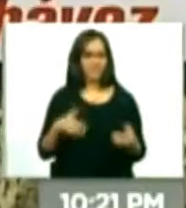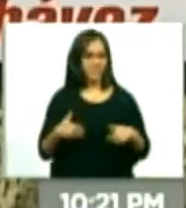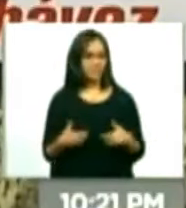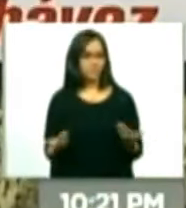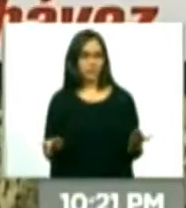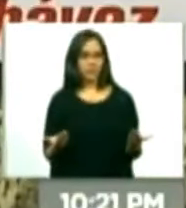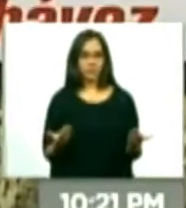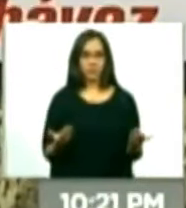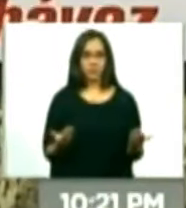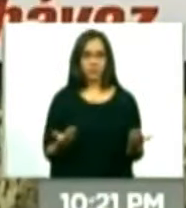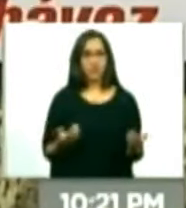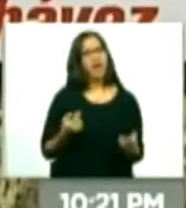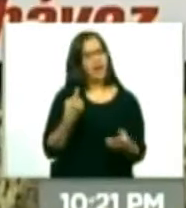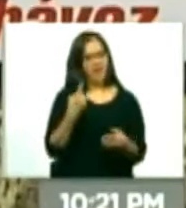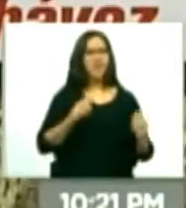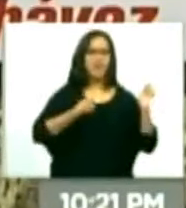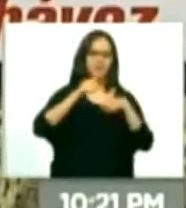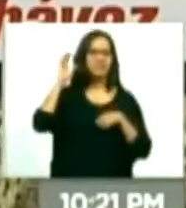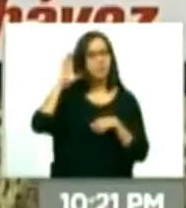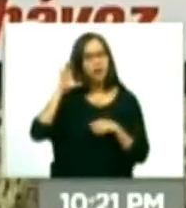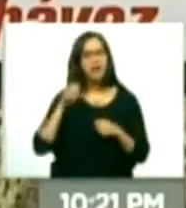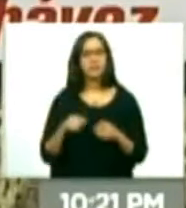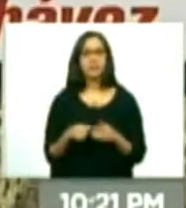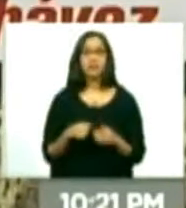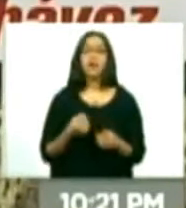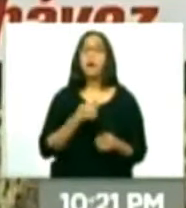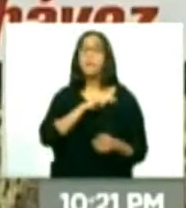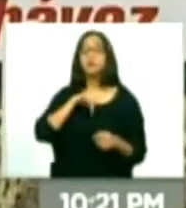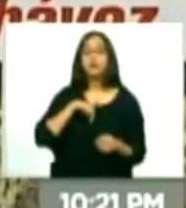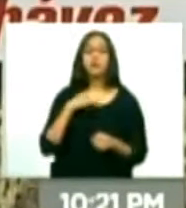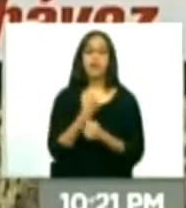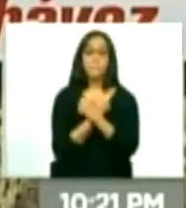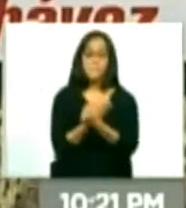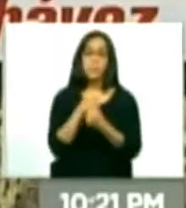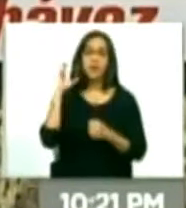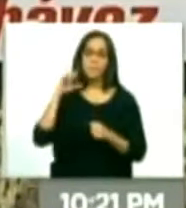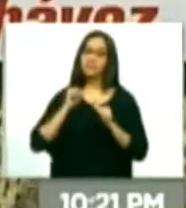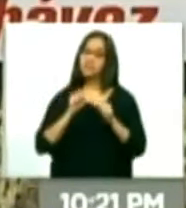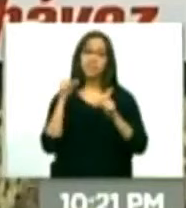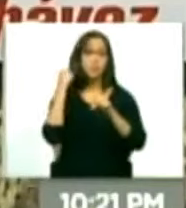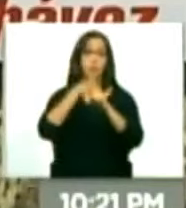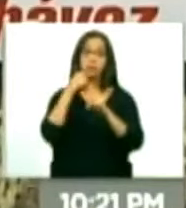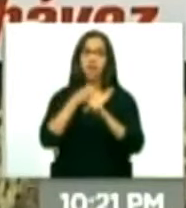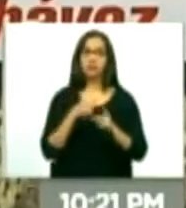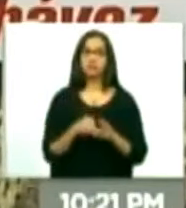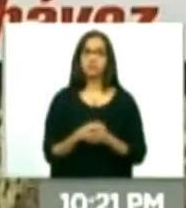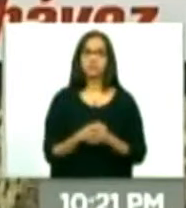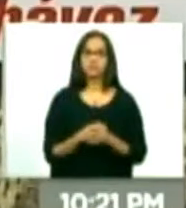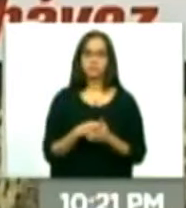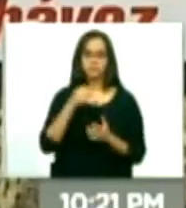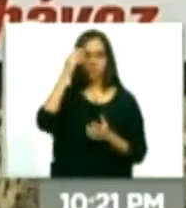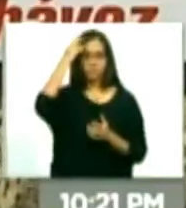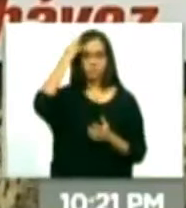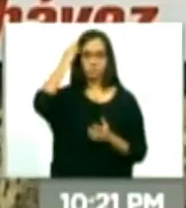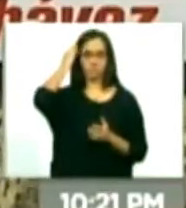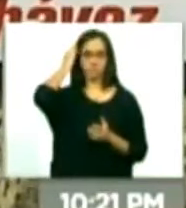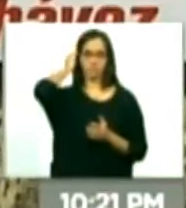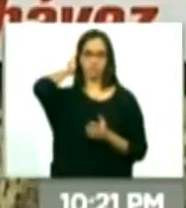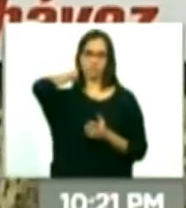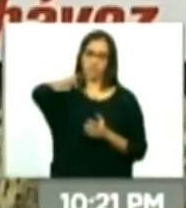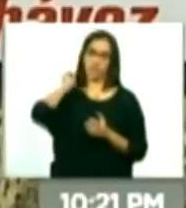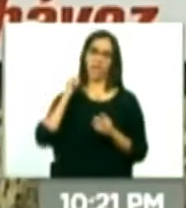Los vende patria. Los que amamos esta patria tenemos que seguir luchando. Ustedes no esperen eso en Colombia nunca, nunca lo